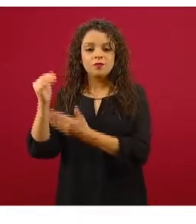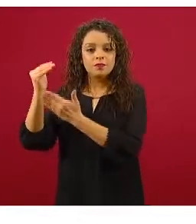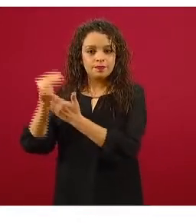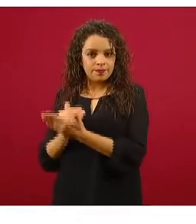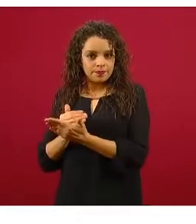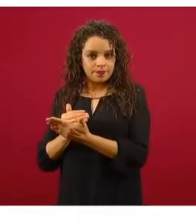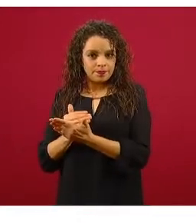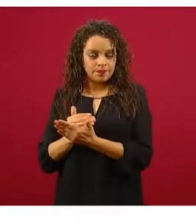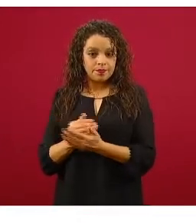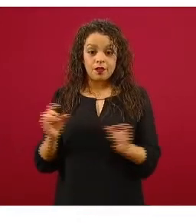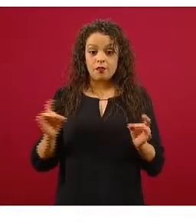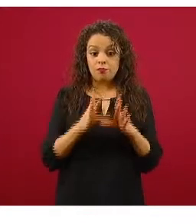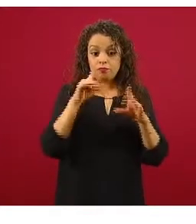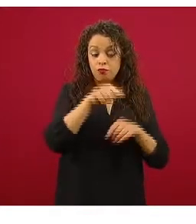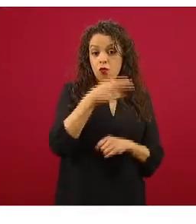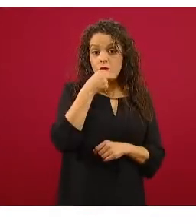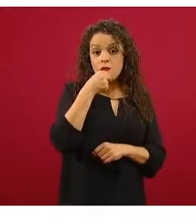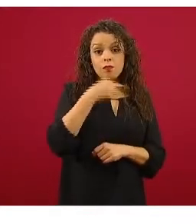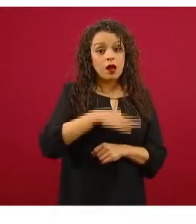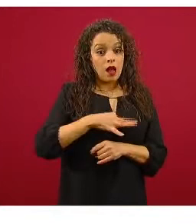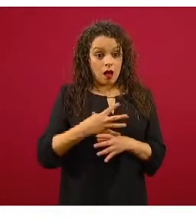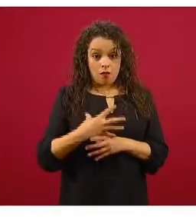se infectan.